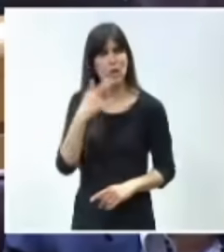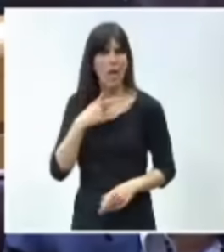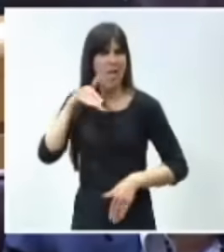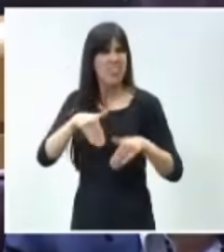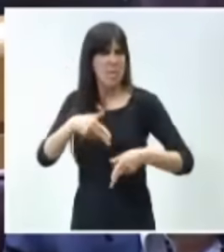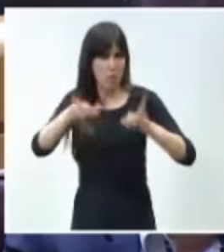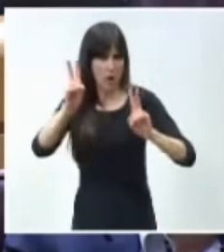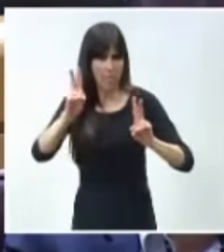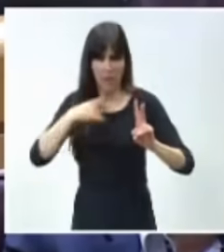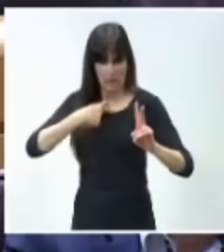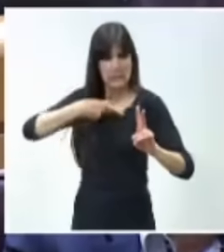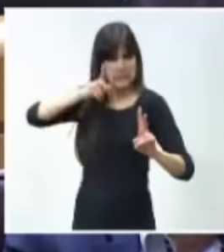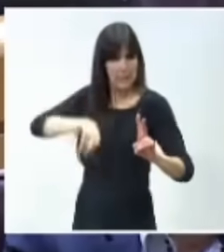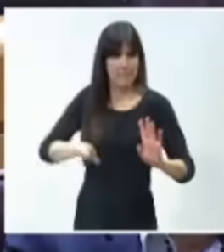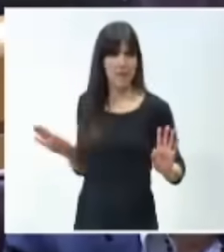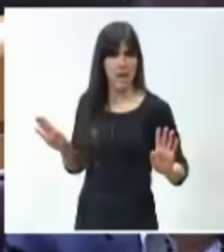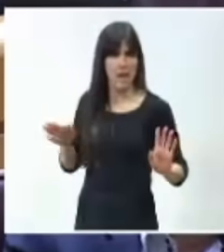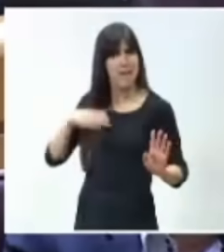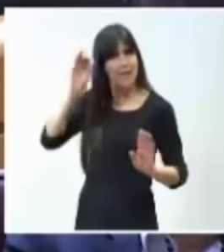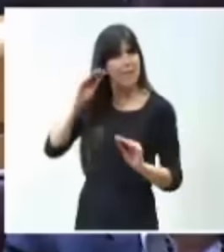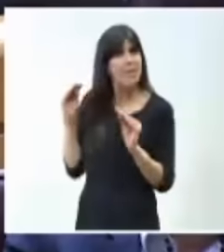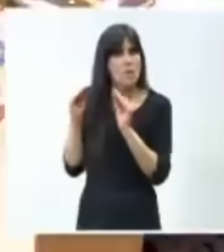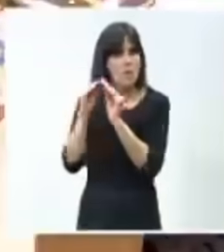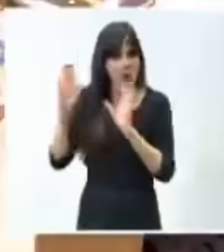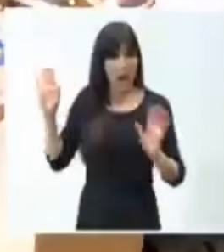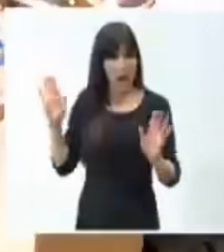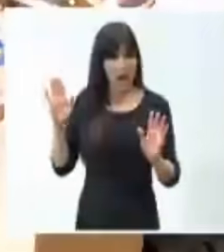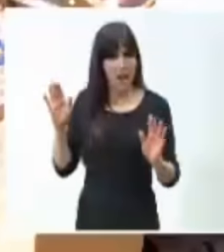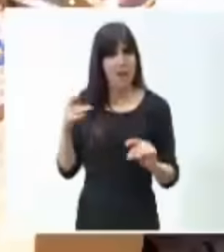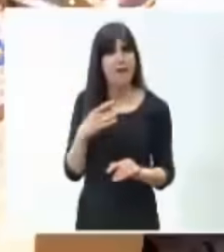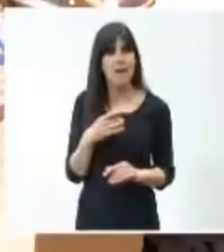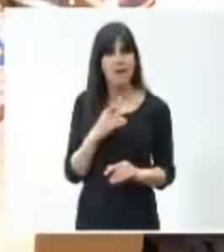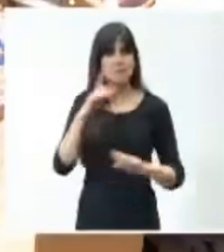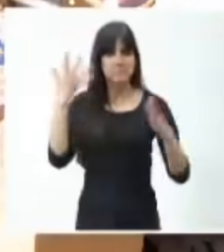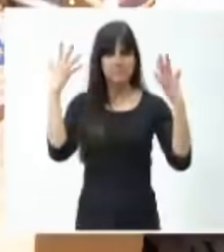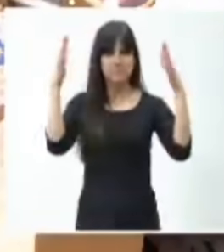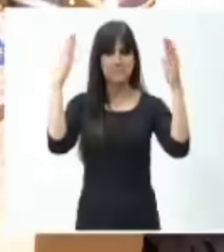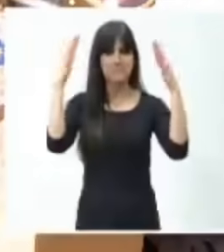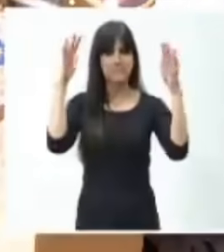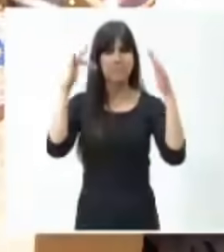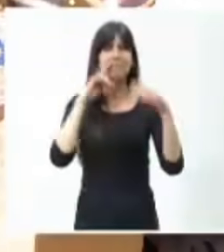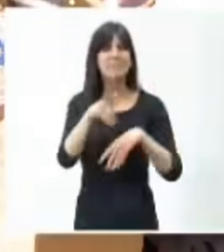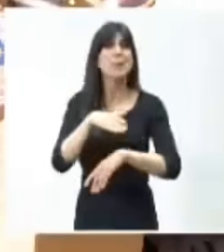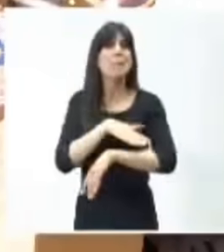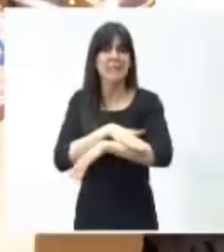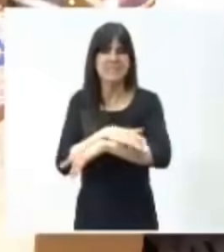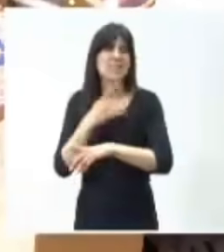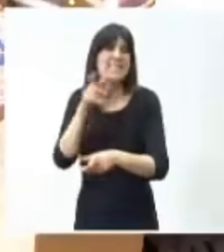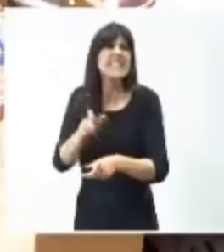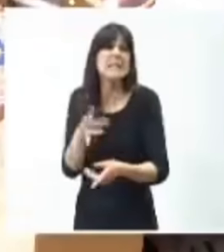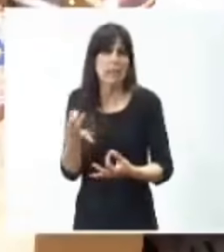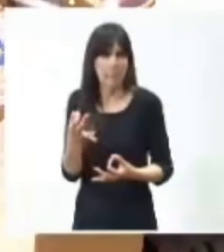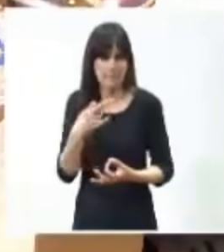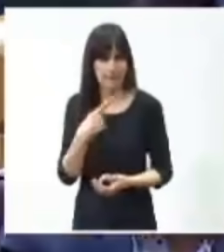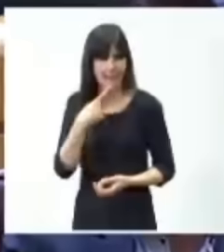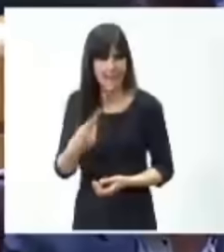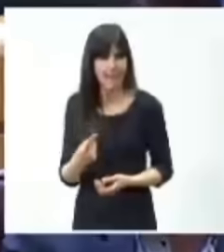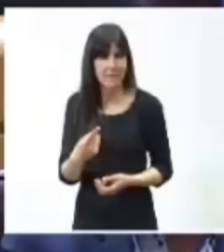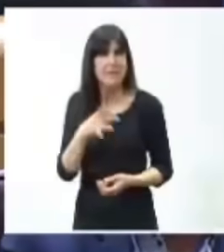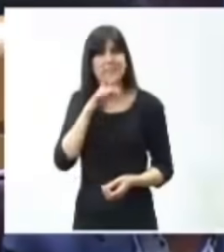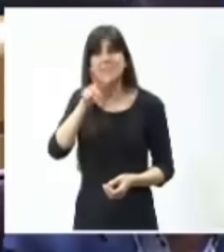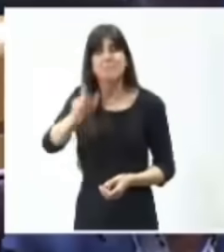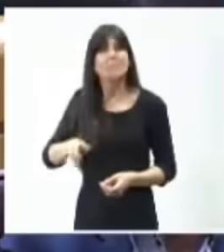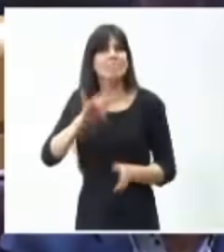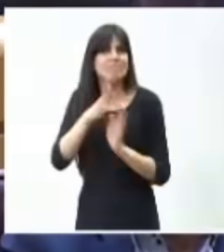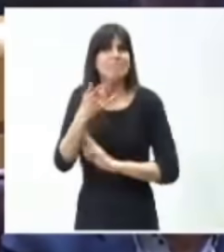mío también. Pero mire, señor ministro, lo que ocurre es que ustedes